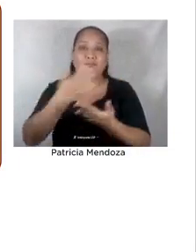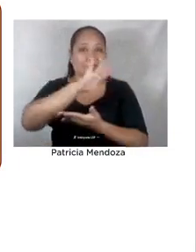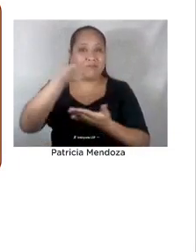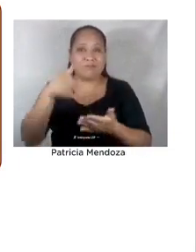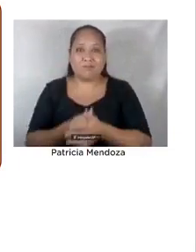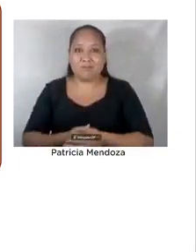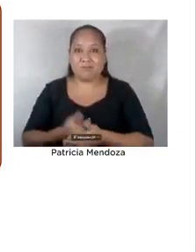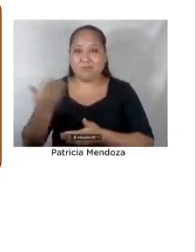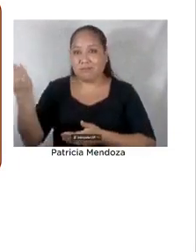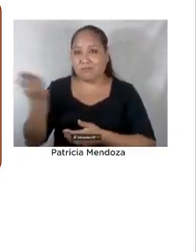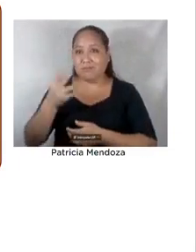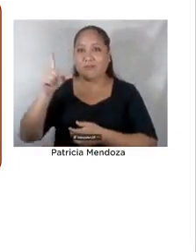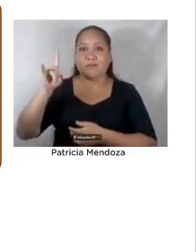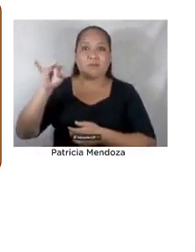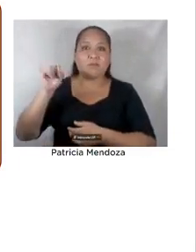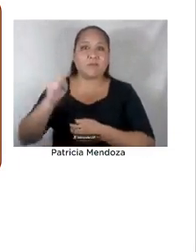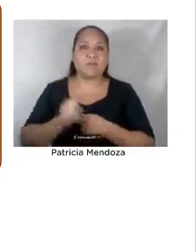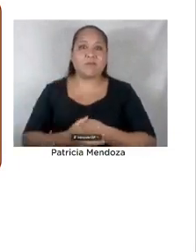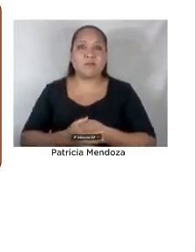Vamos con Luis.